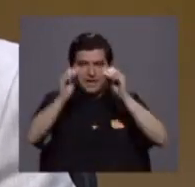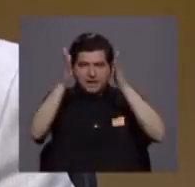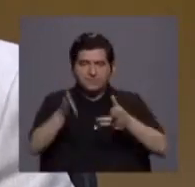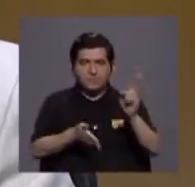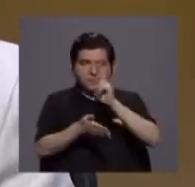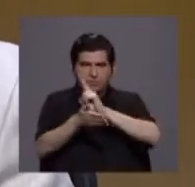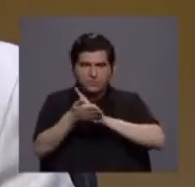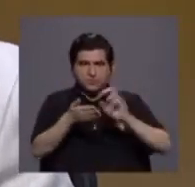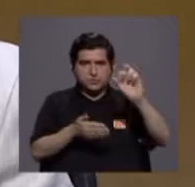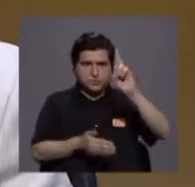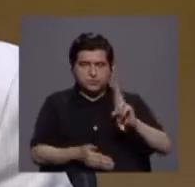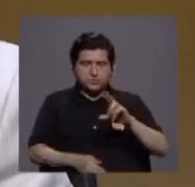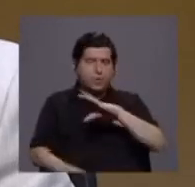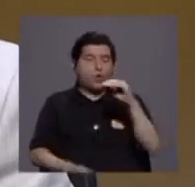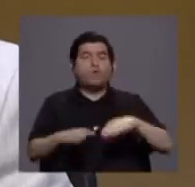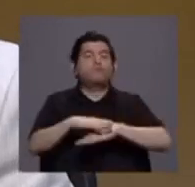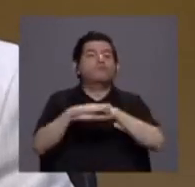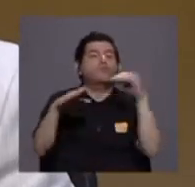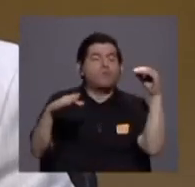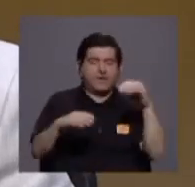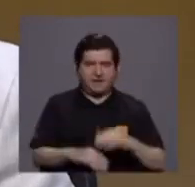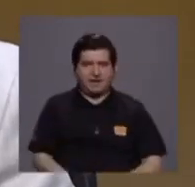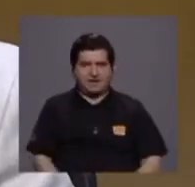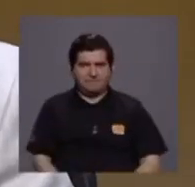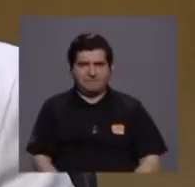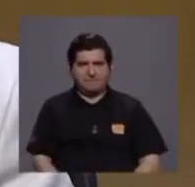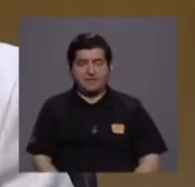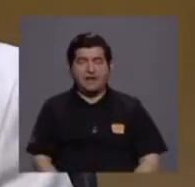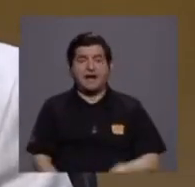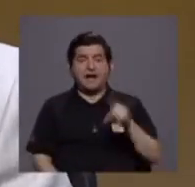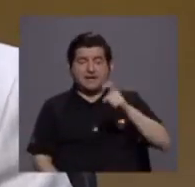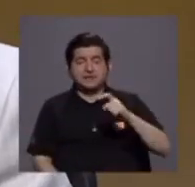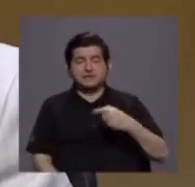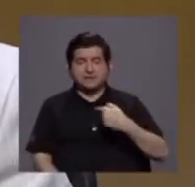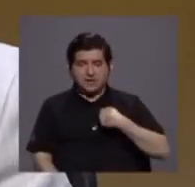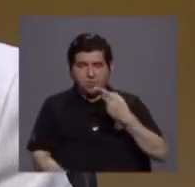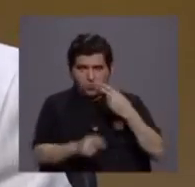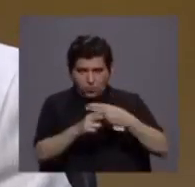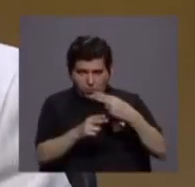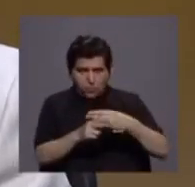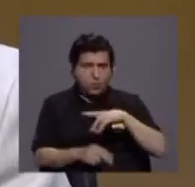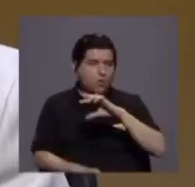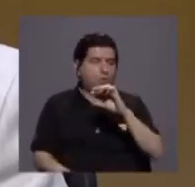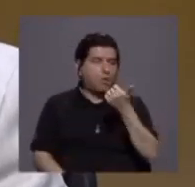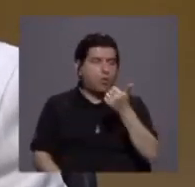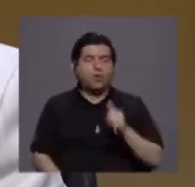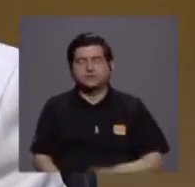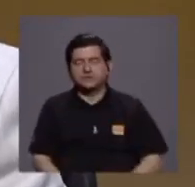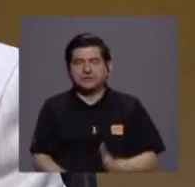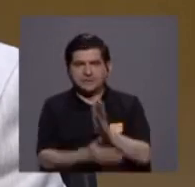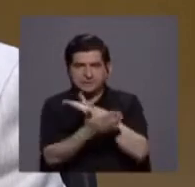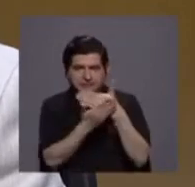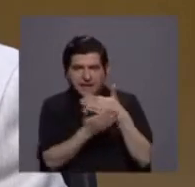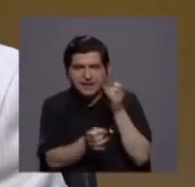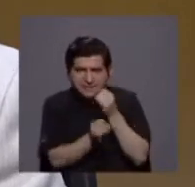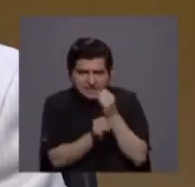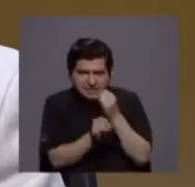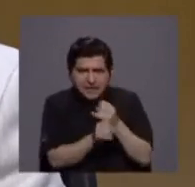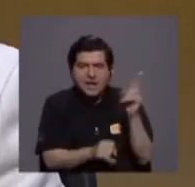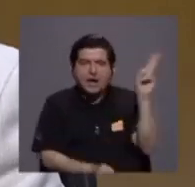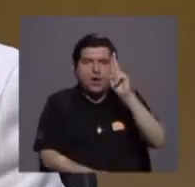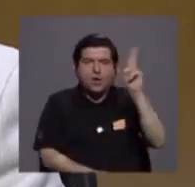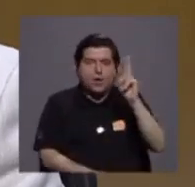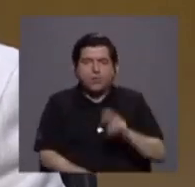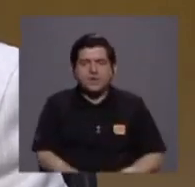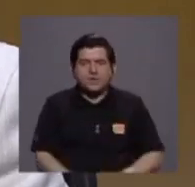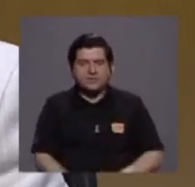UCR o fuera de la UCR, para lo cual hay que autonominarse o que alguna instancia o unidad de